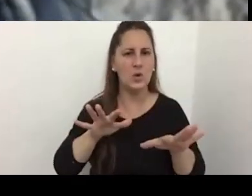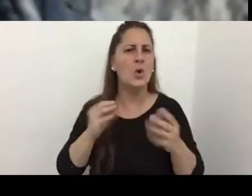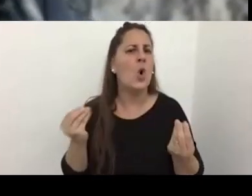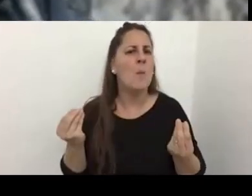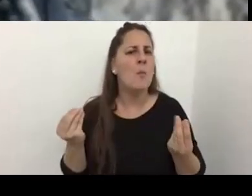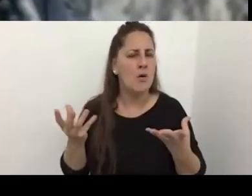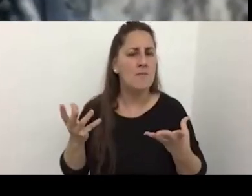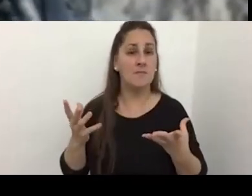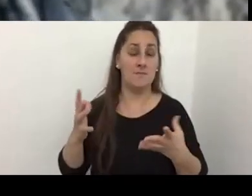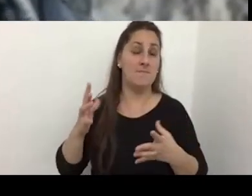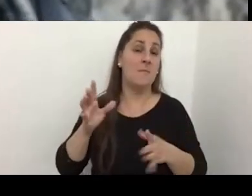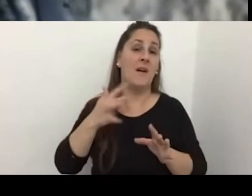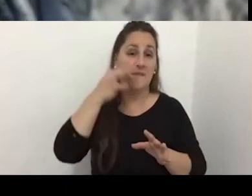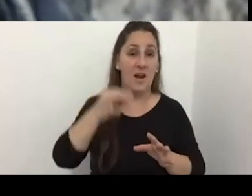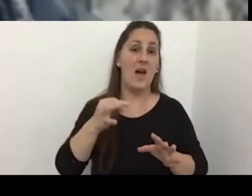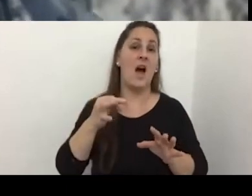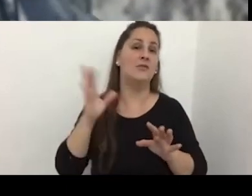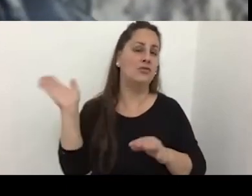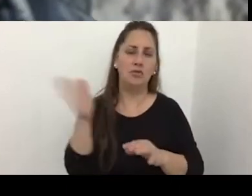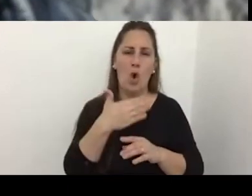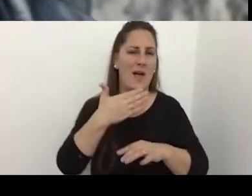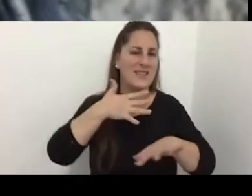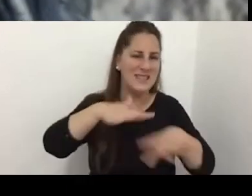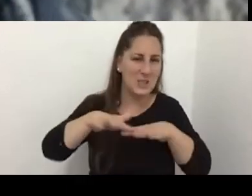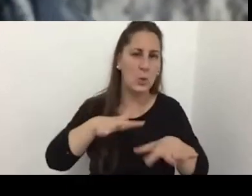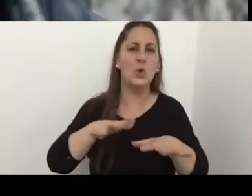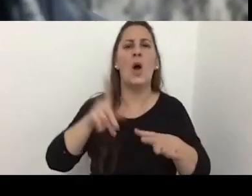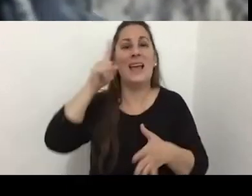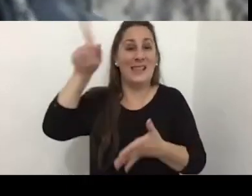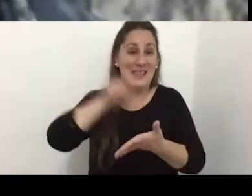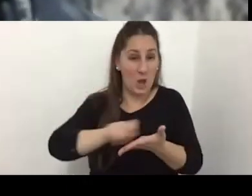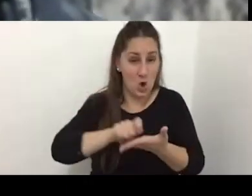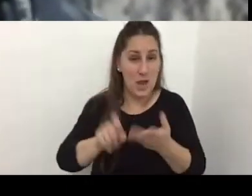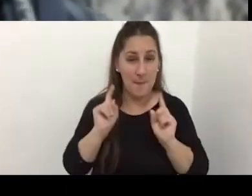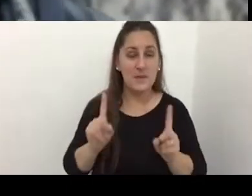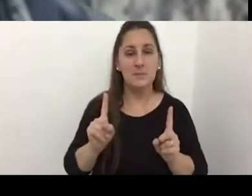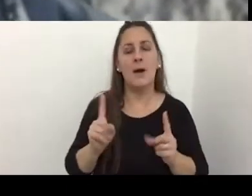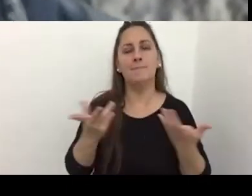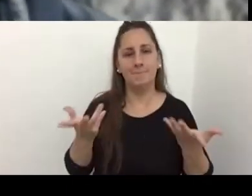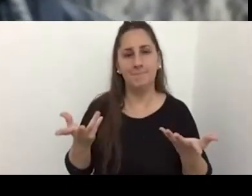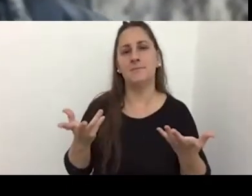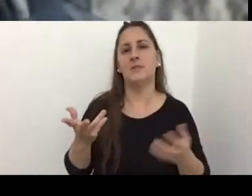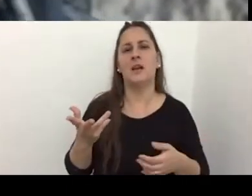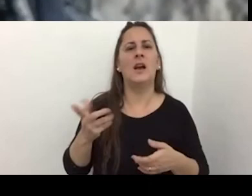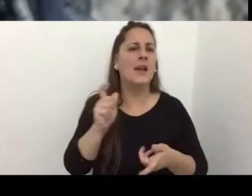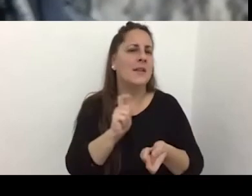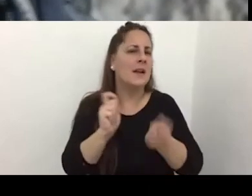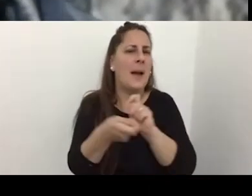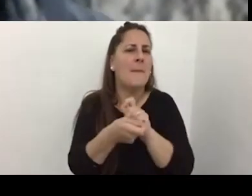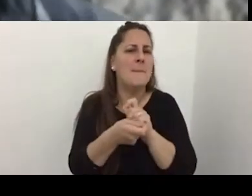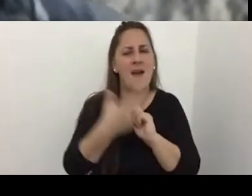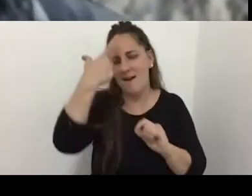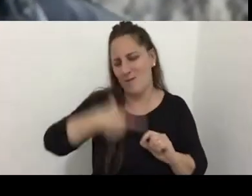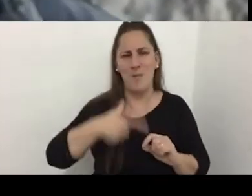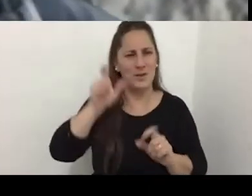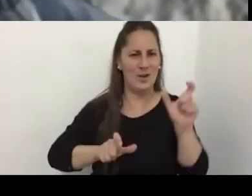de todos los marcos que conocemos, dentro de la teoría esta, en definitiva, qué es lo que nos va a cambiar como trabajador.